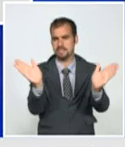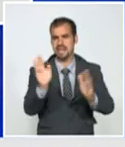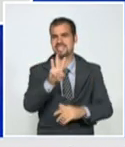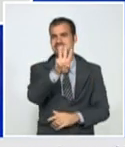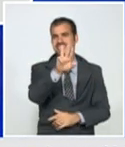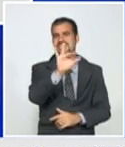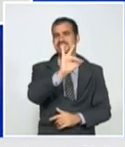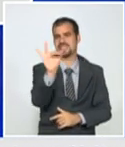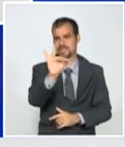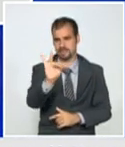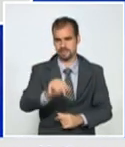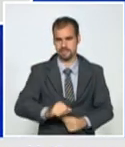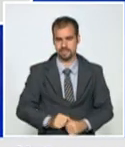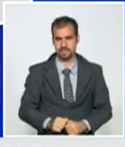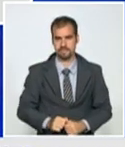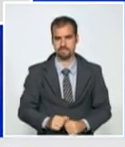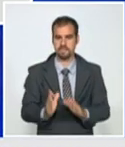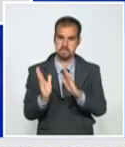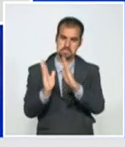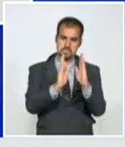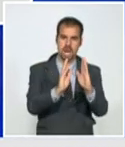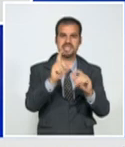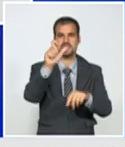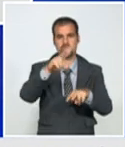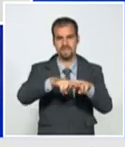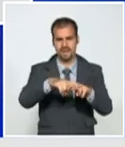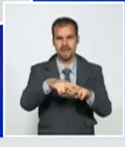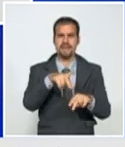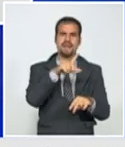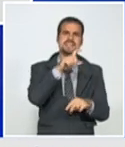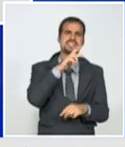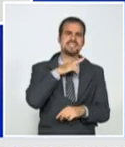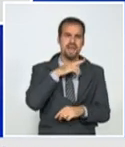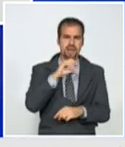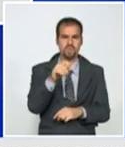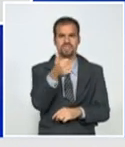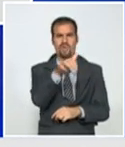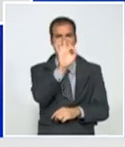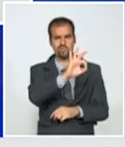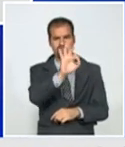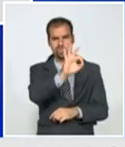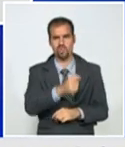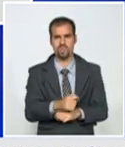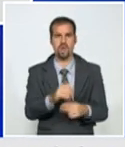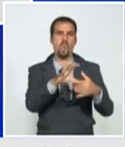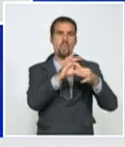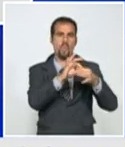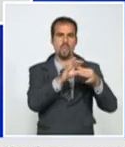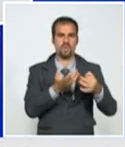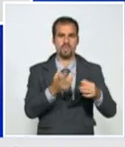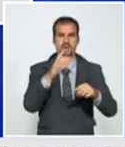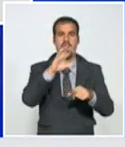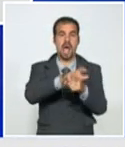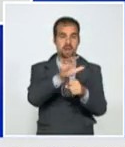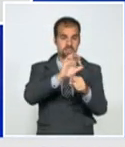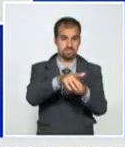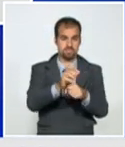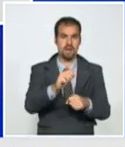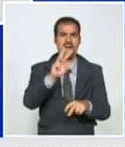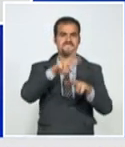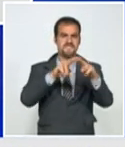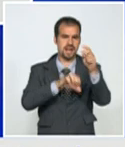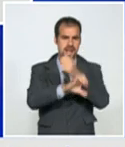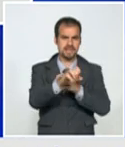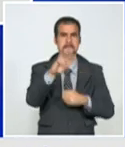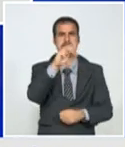377. Centro Habana, Cerro, 10 de octubre. Guanabacoa, Arroyo Naranjo, Habana del Este,